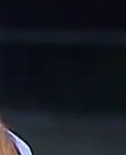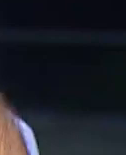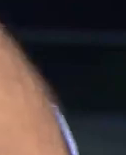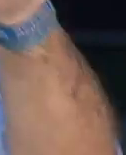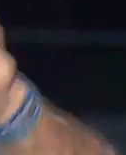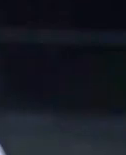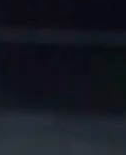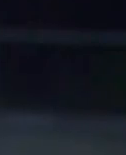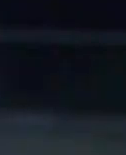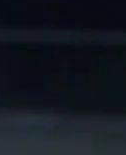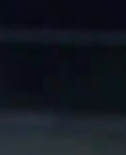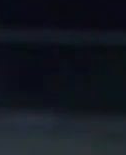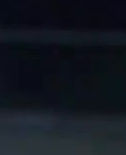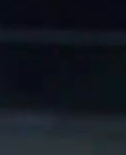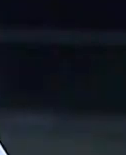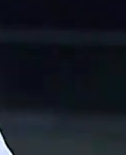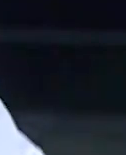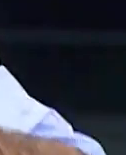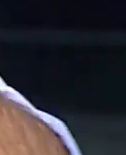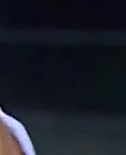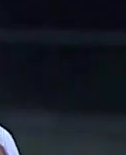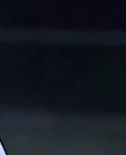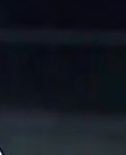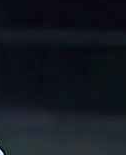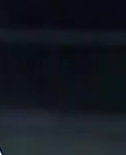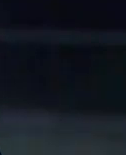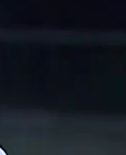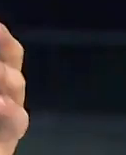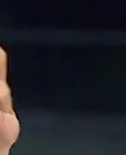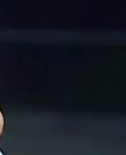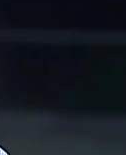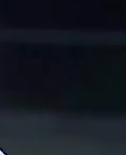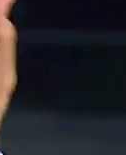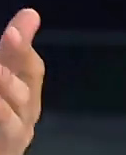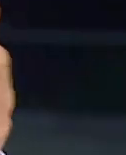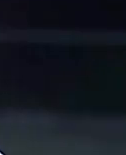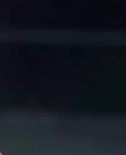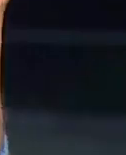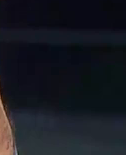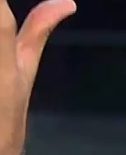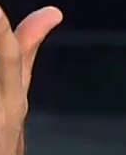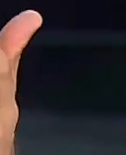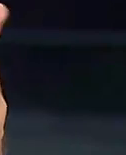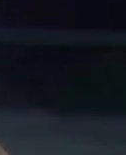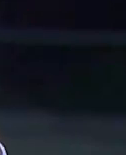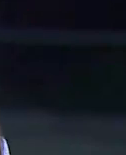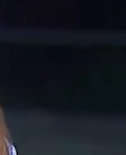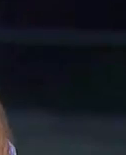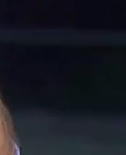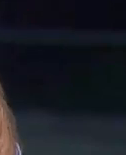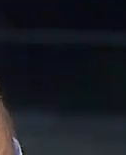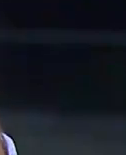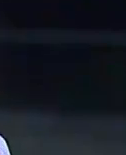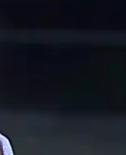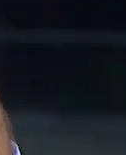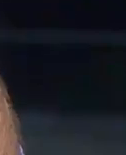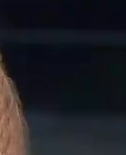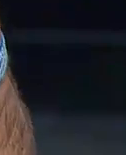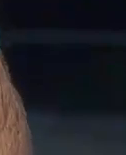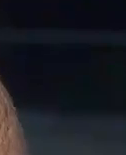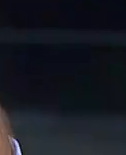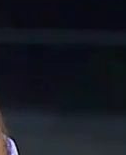una tercera en las casas que tenemos en Prado para artistas, cultura, artistas plásticos, escultores. Con esa estrategia